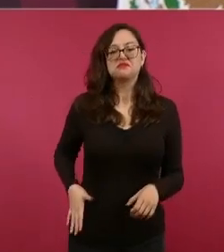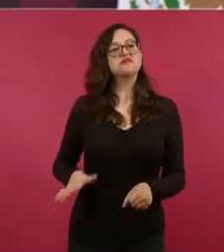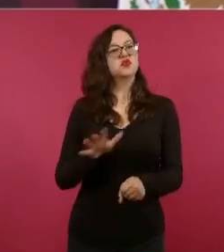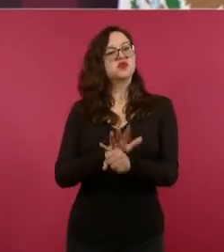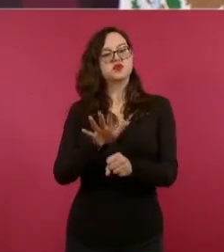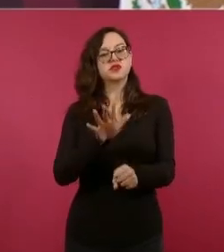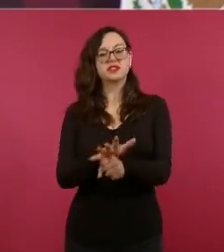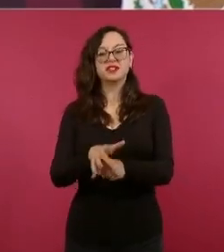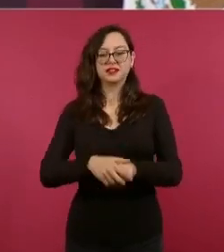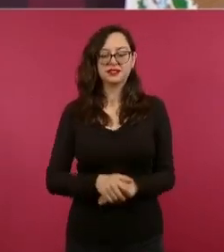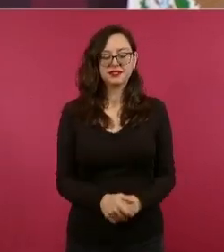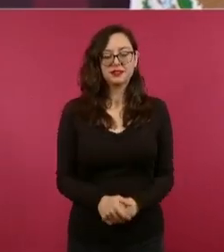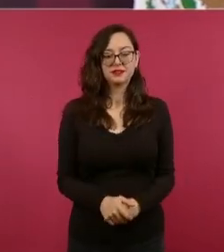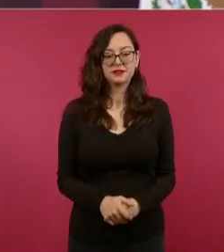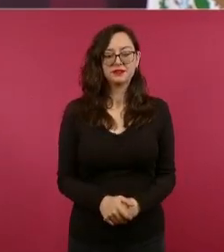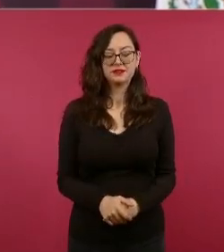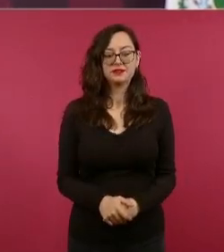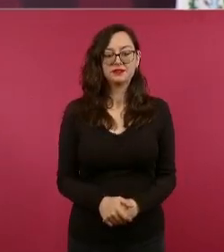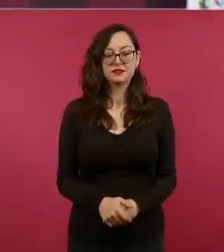Entonces, todo esto